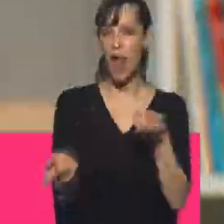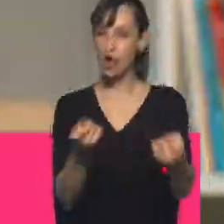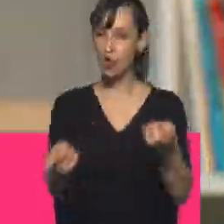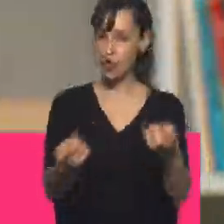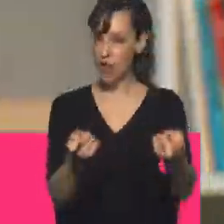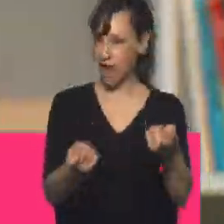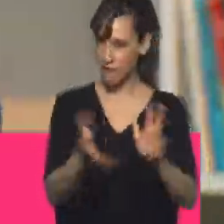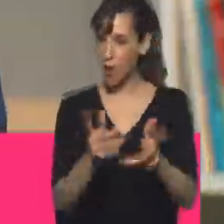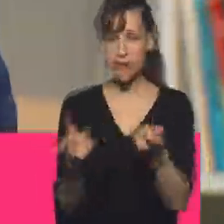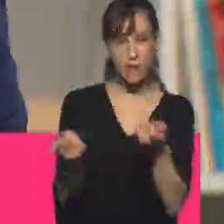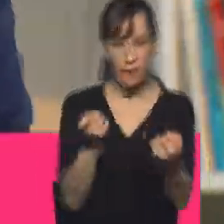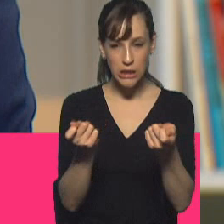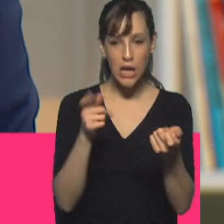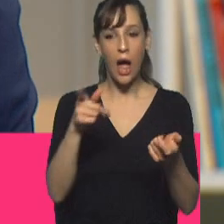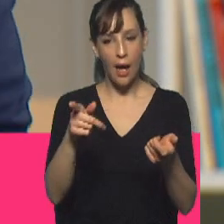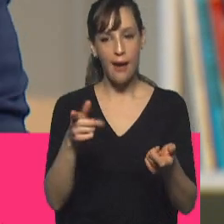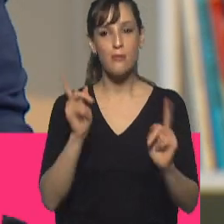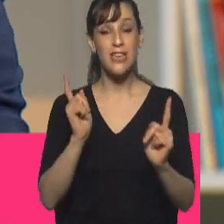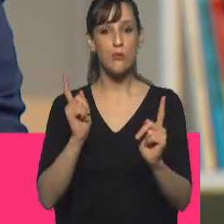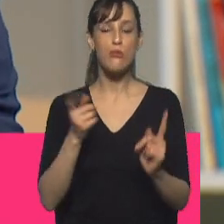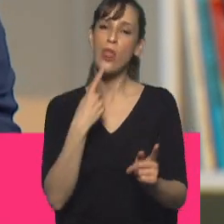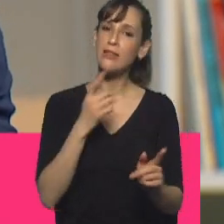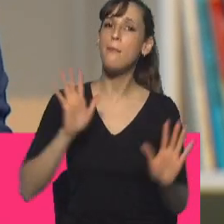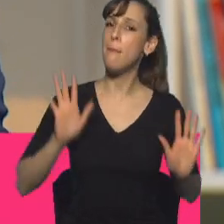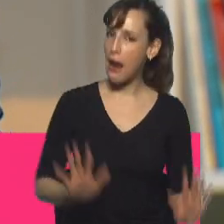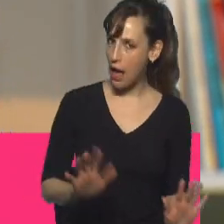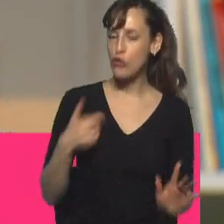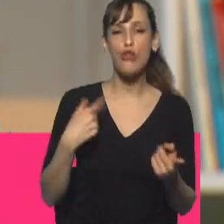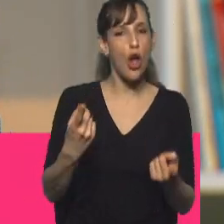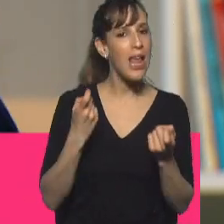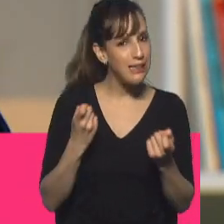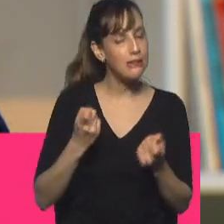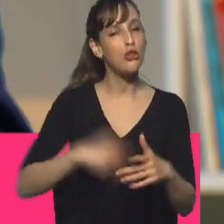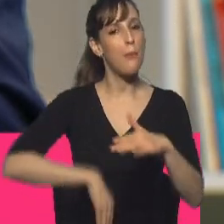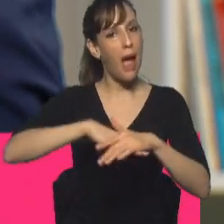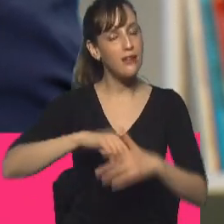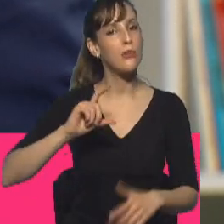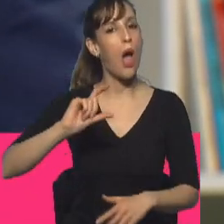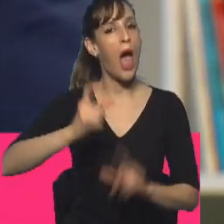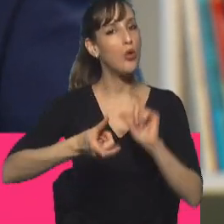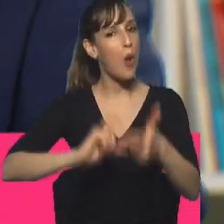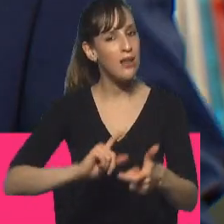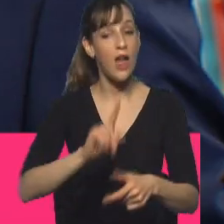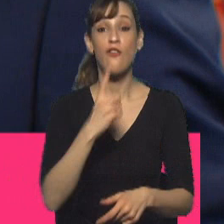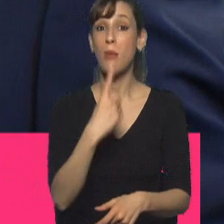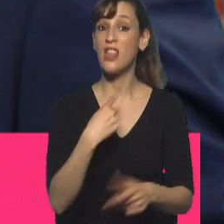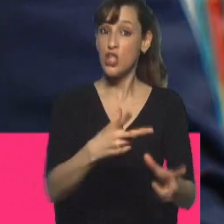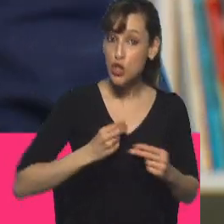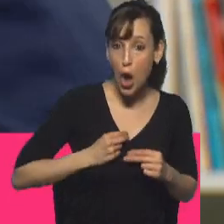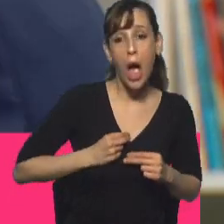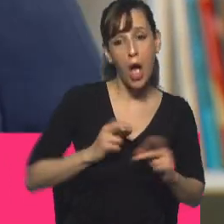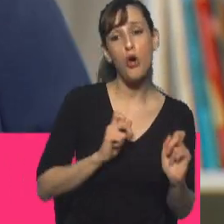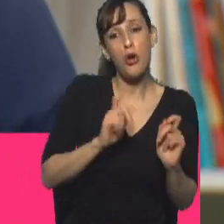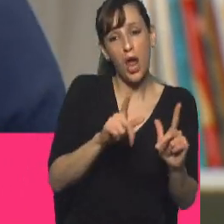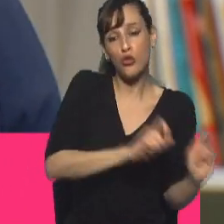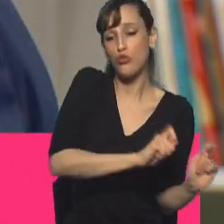estás sentado ahí mirándote al espejo y practicas, decís, perdón, si no me das lo que necesito, me voy al banco de enfrente. Vos sos ese, yo me voy al G